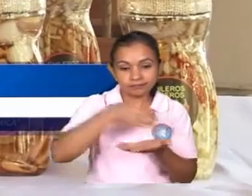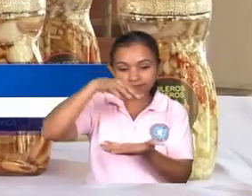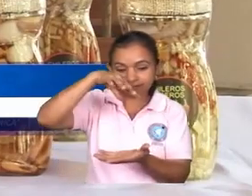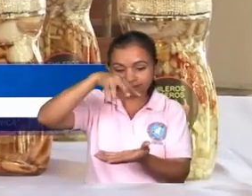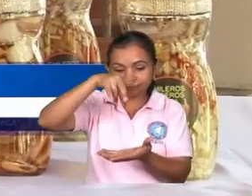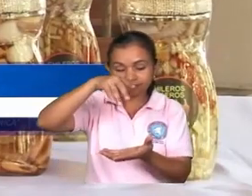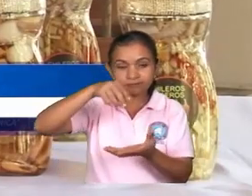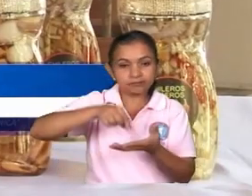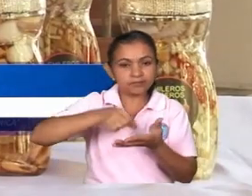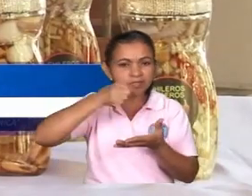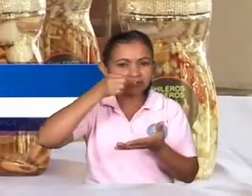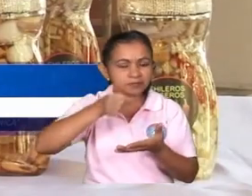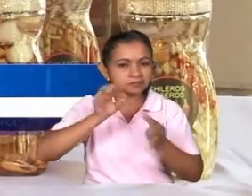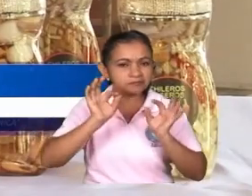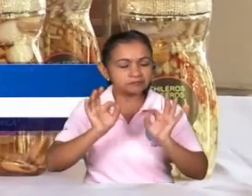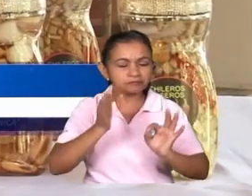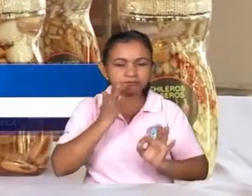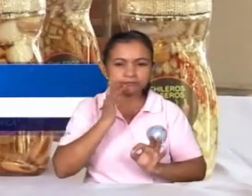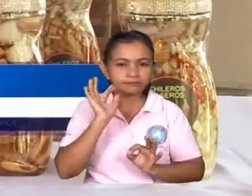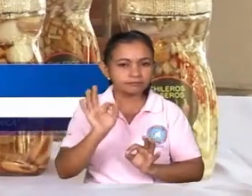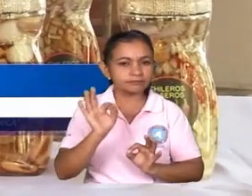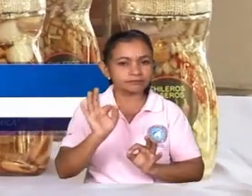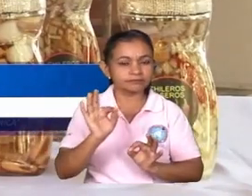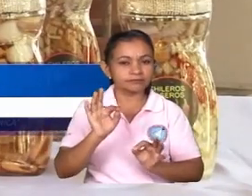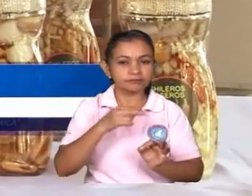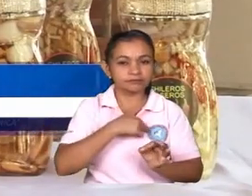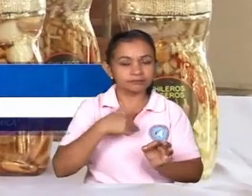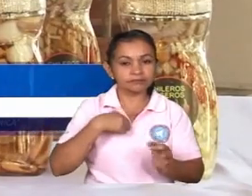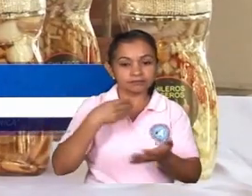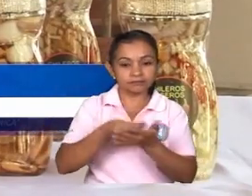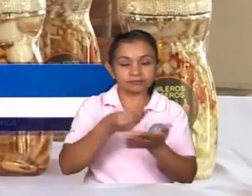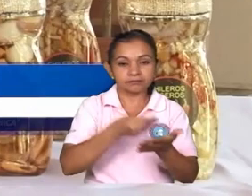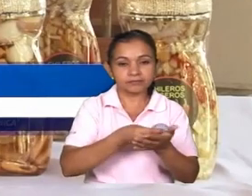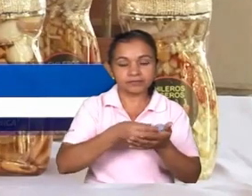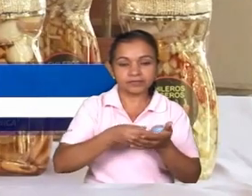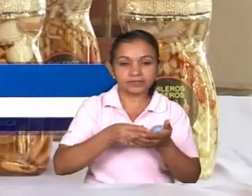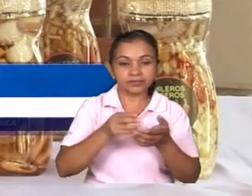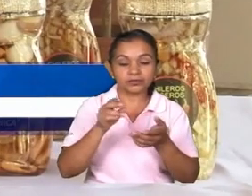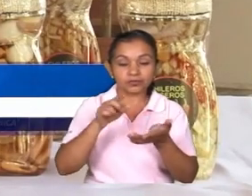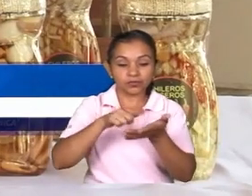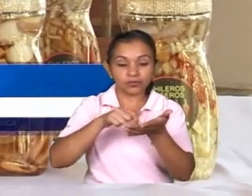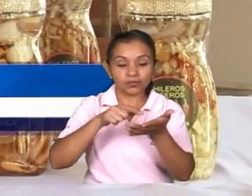fueron constatando el sabor, sobre todo que lo están consumiendo con gallo pinto,